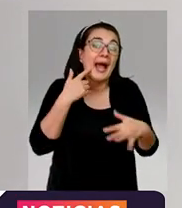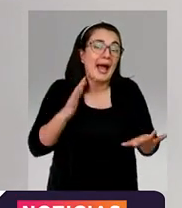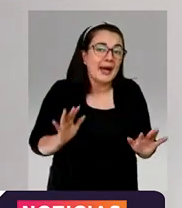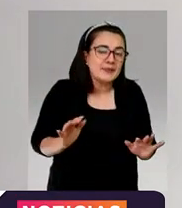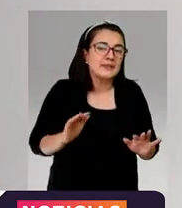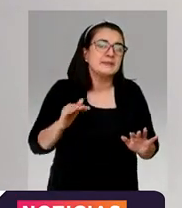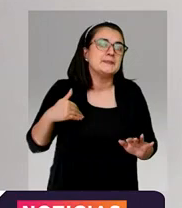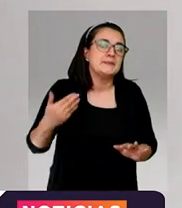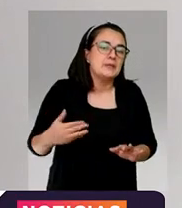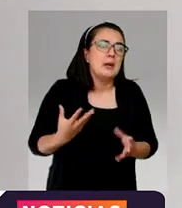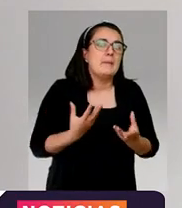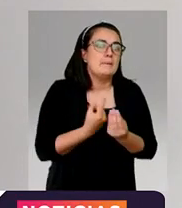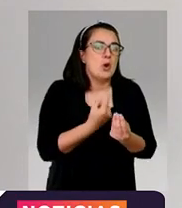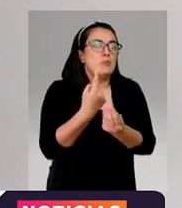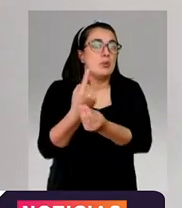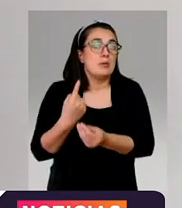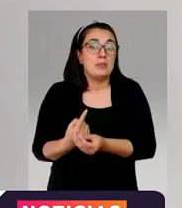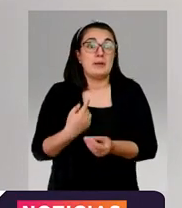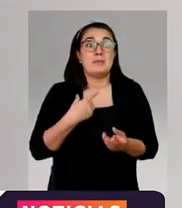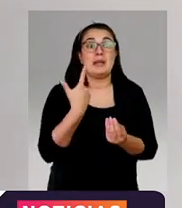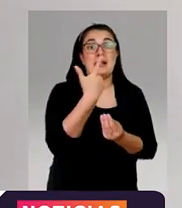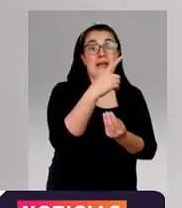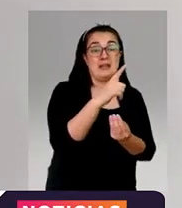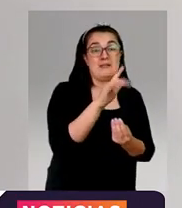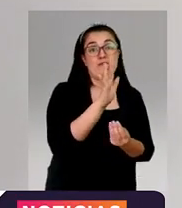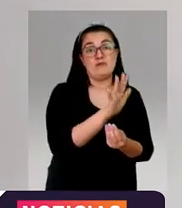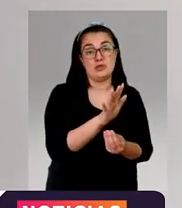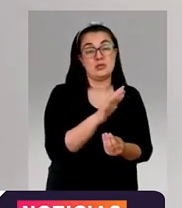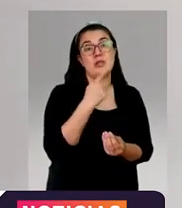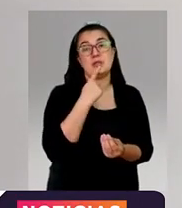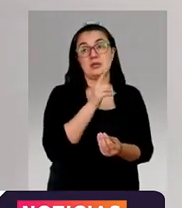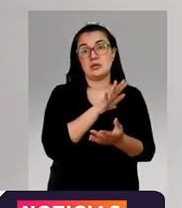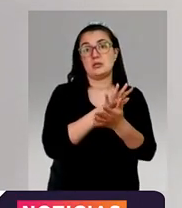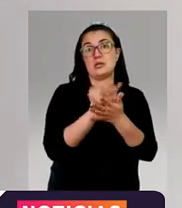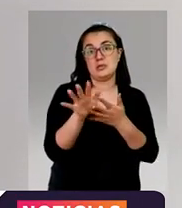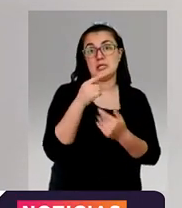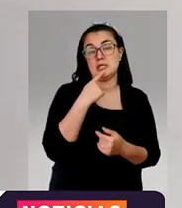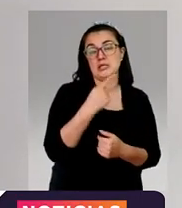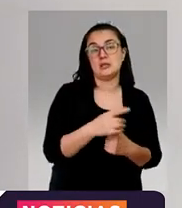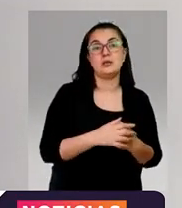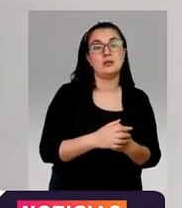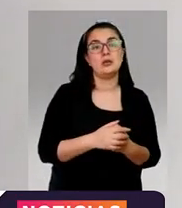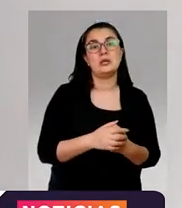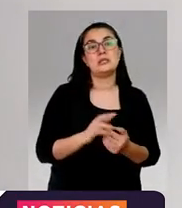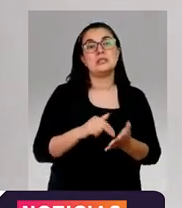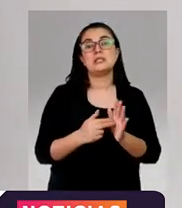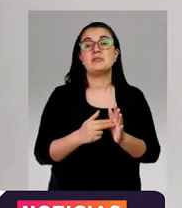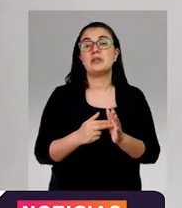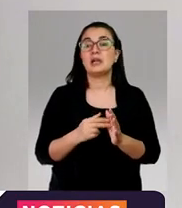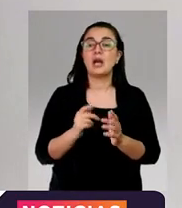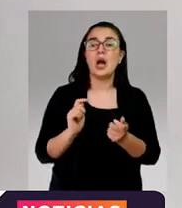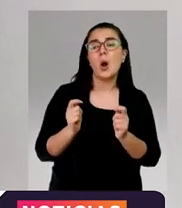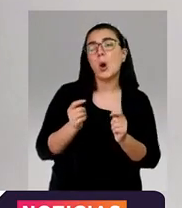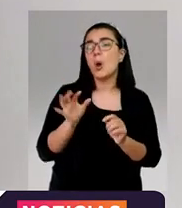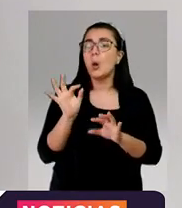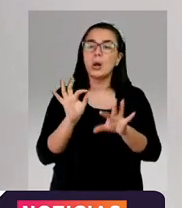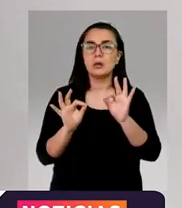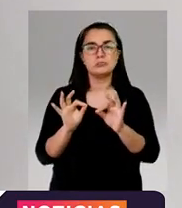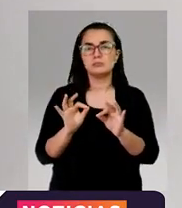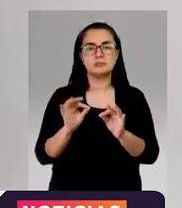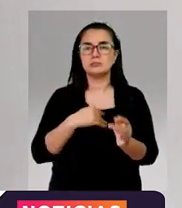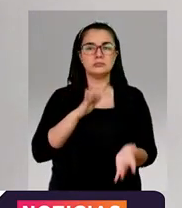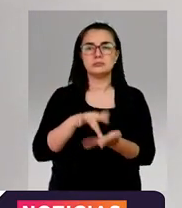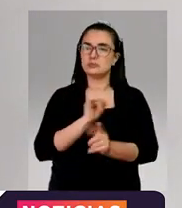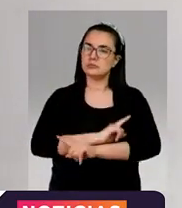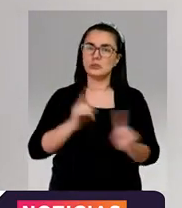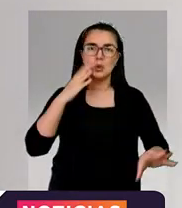como el Partido Liberal, en partido ha dicho que, por ejemplo, no se trata de peluquearla, sino que sencillamente no iría a la reforma. Todo está por verse, pero